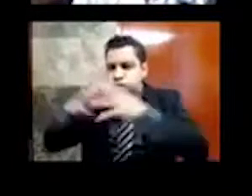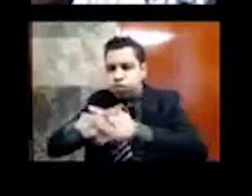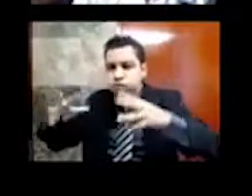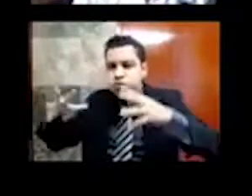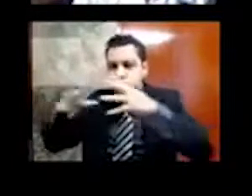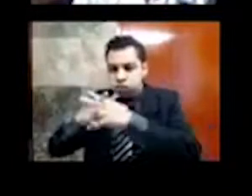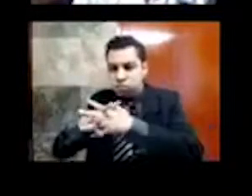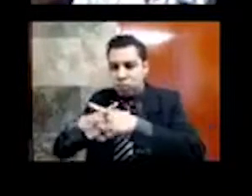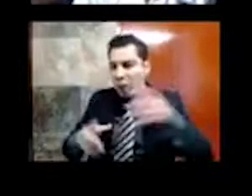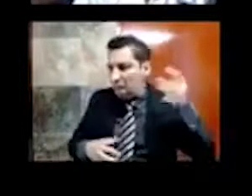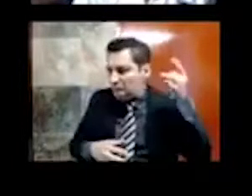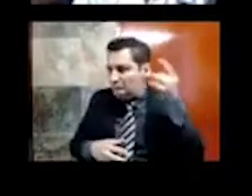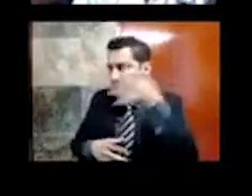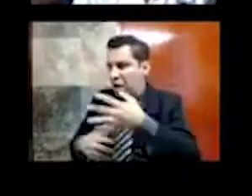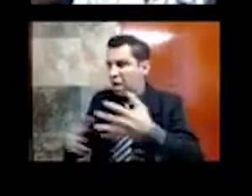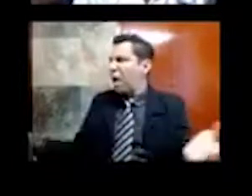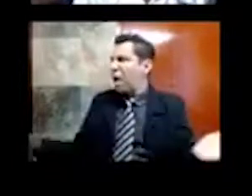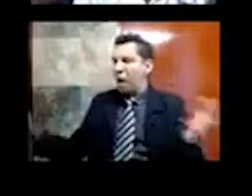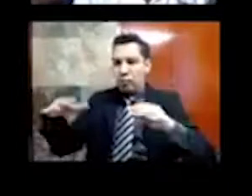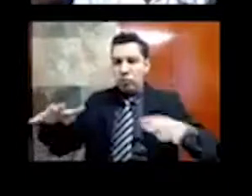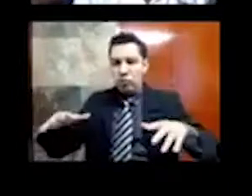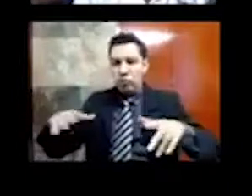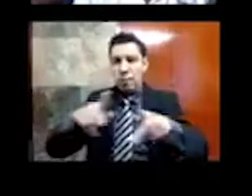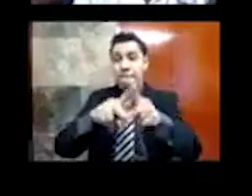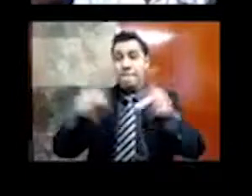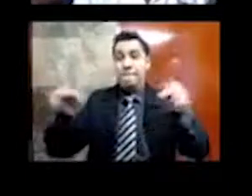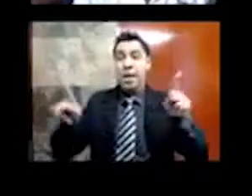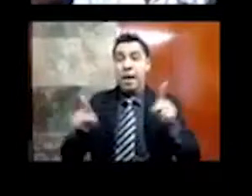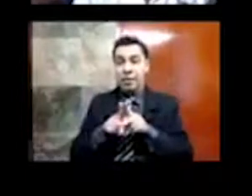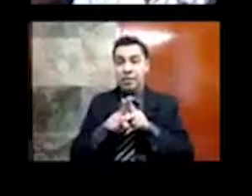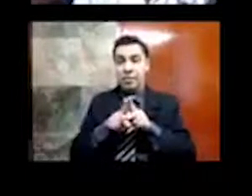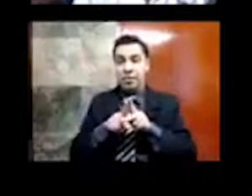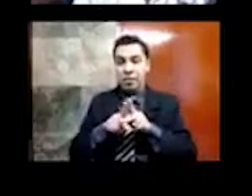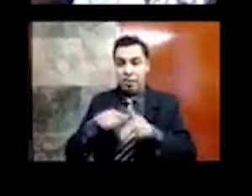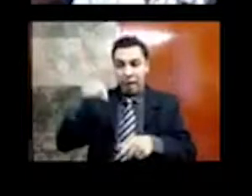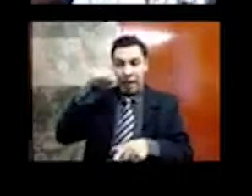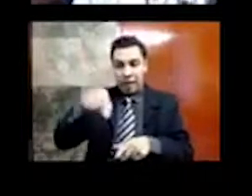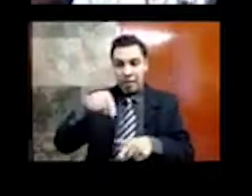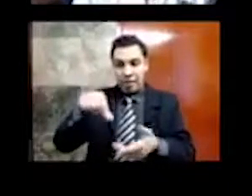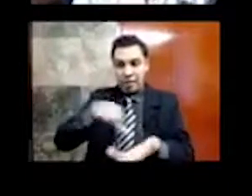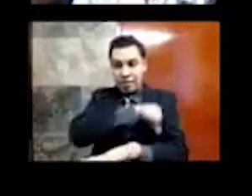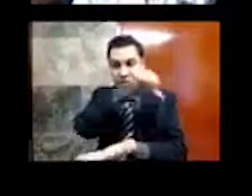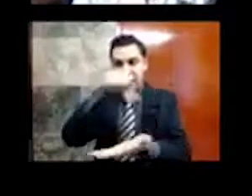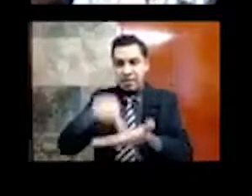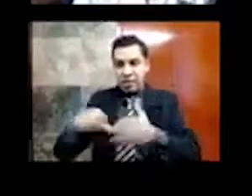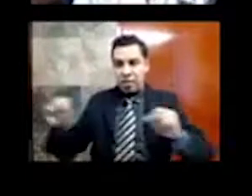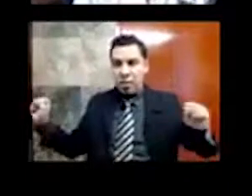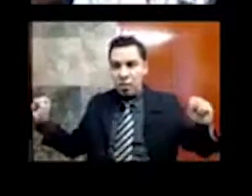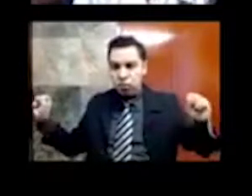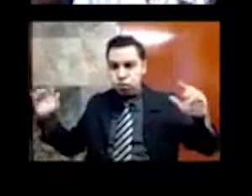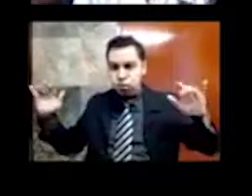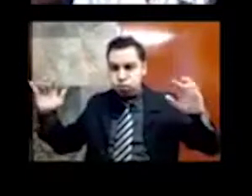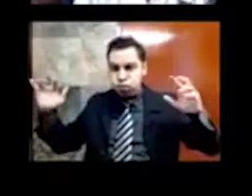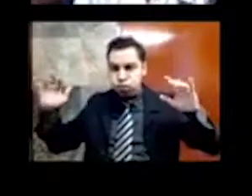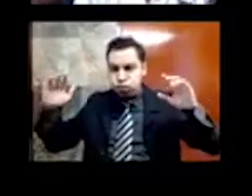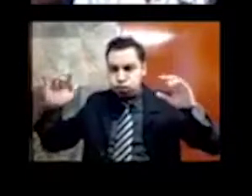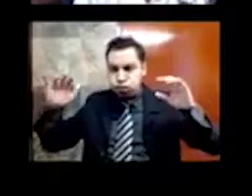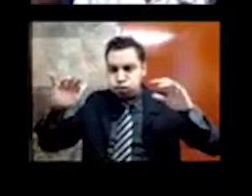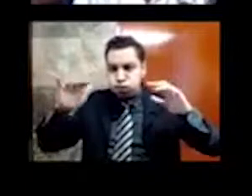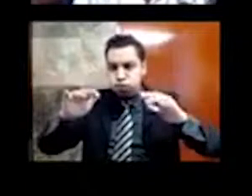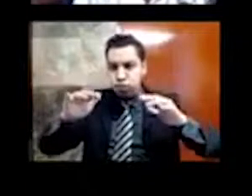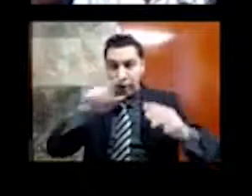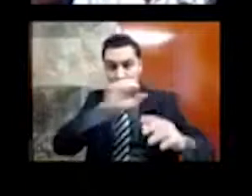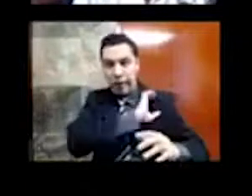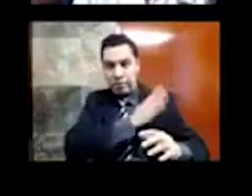a la plaza principal, que ya la vimos en ese dibujo, y allí van sin armas, los van a ver estos extraños. Es como si a nosotros